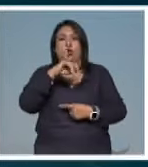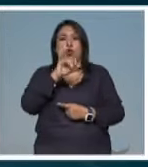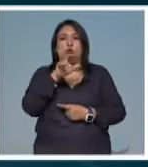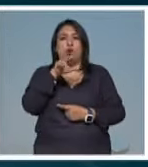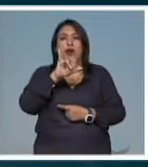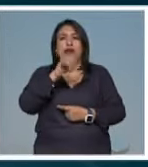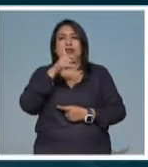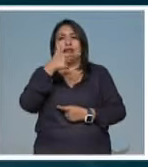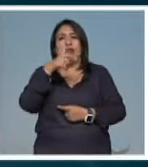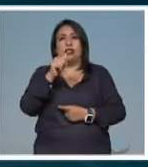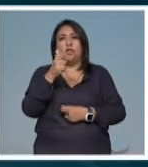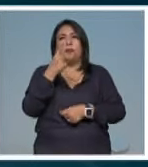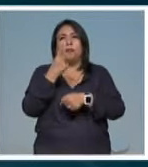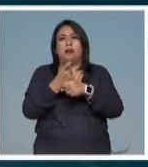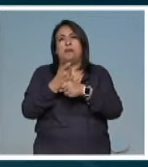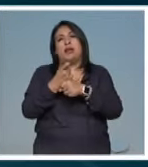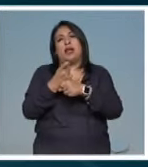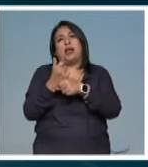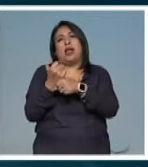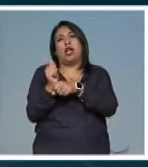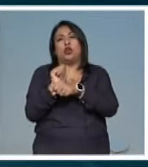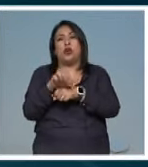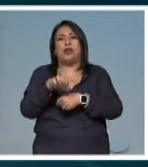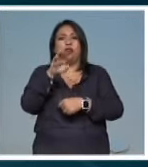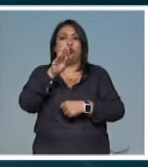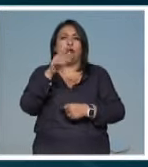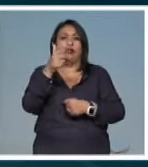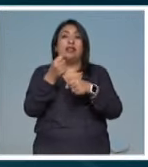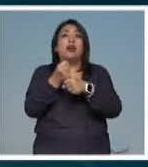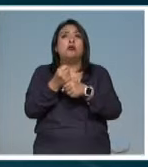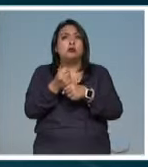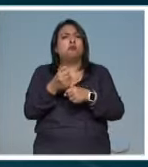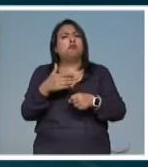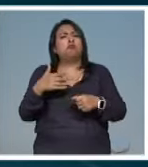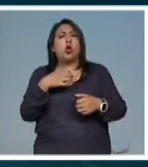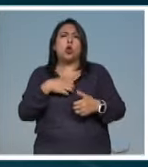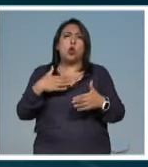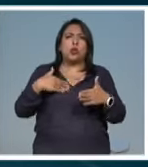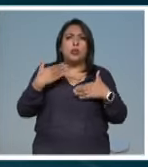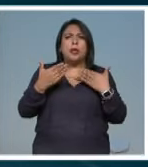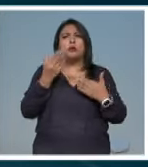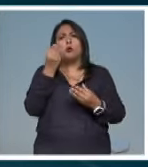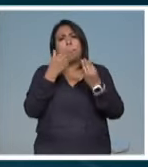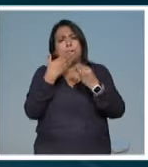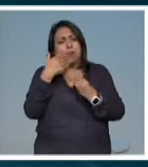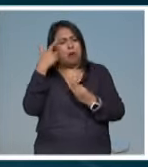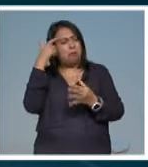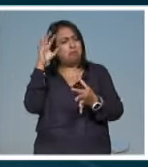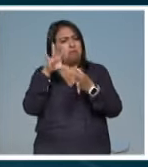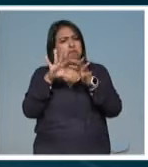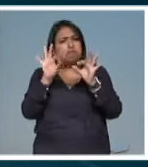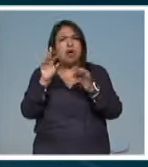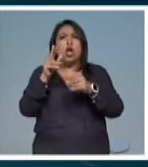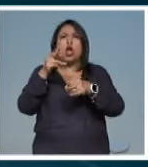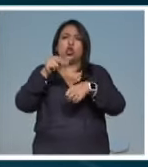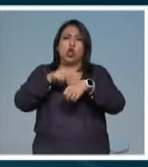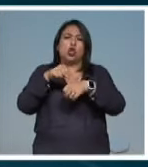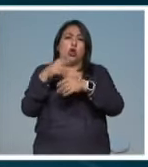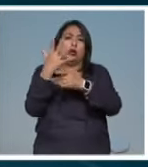Ignacio Aranda, el primer actor de 97 años de edad. Se encuentra de muy buen ánimo, está comiendo bien, está muy lúcido. Los médicos aseguran